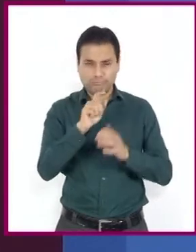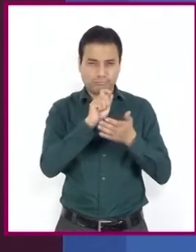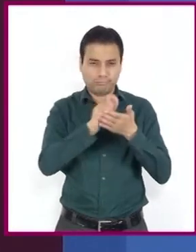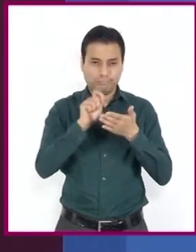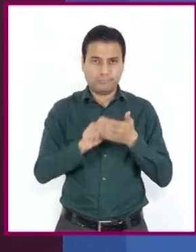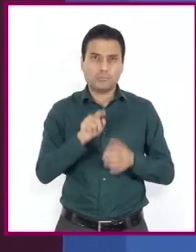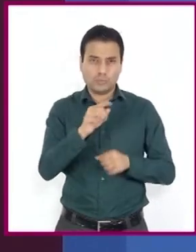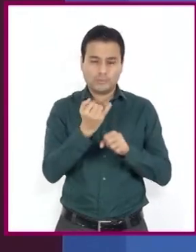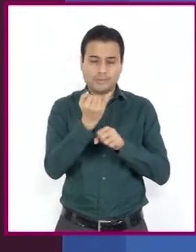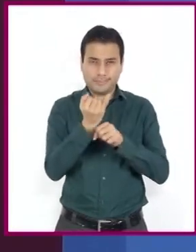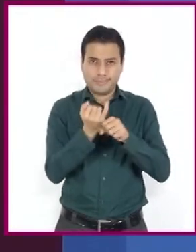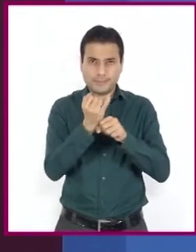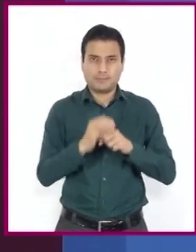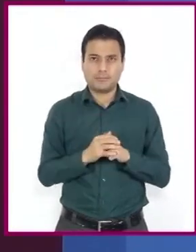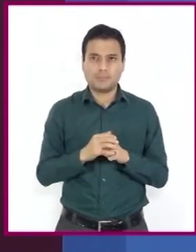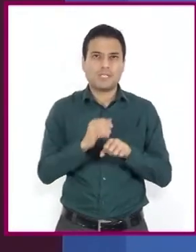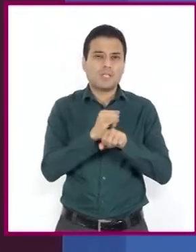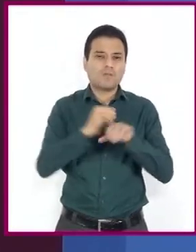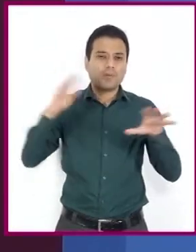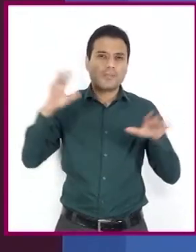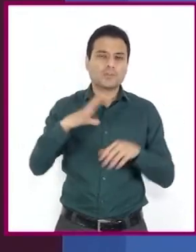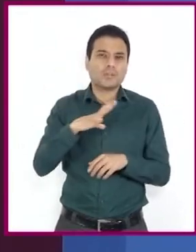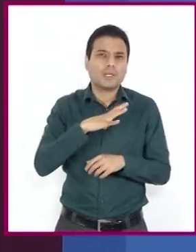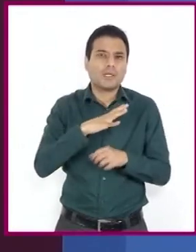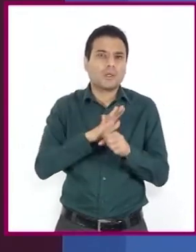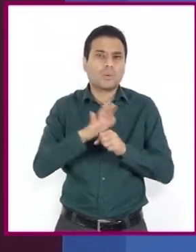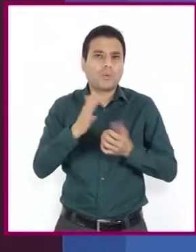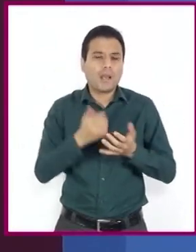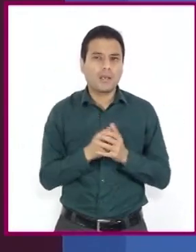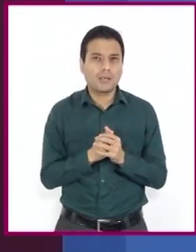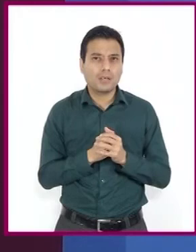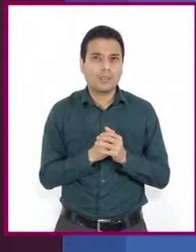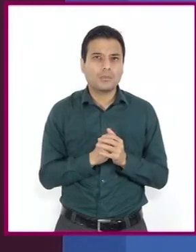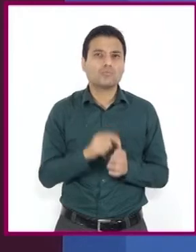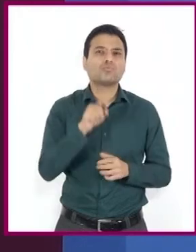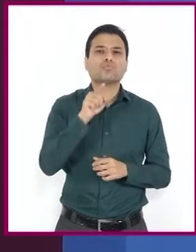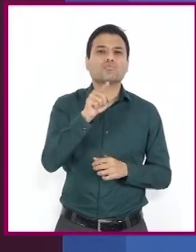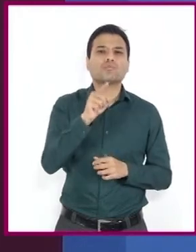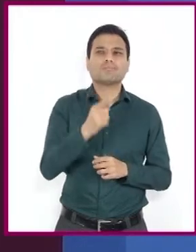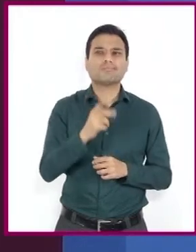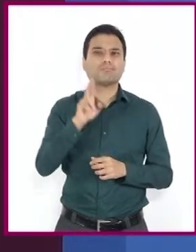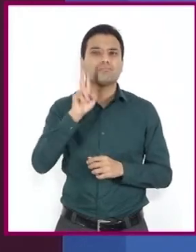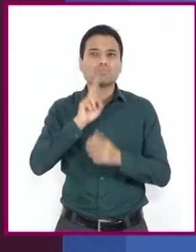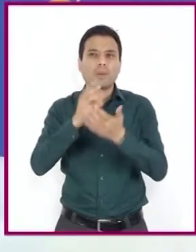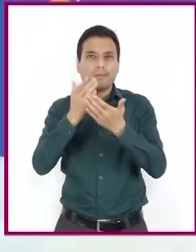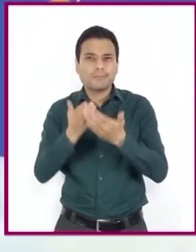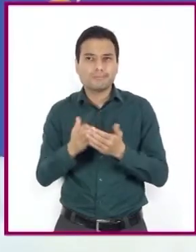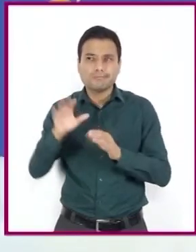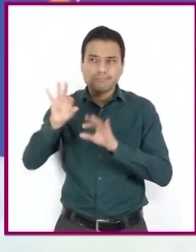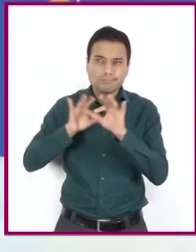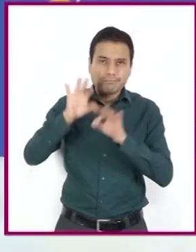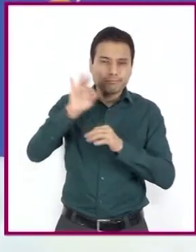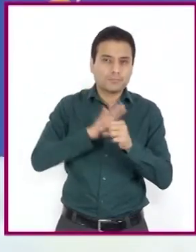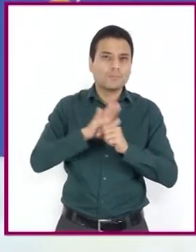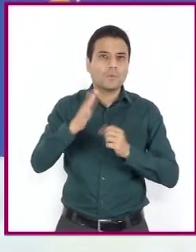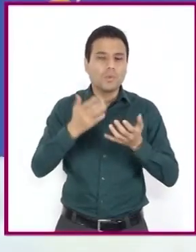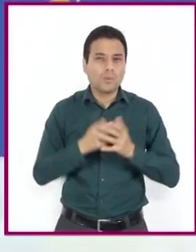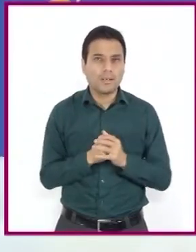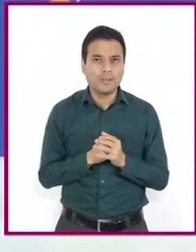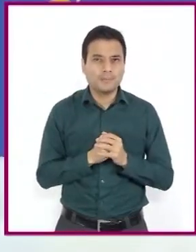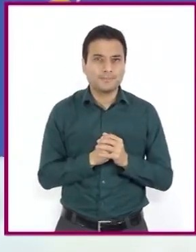dicho del tema? ¿Qué información podrían retomar para respaldar su postura? Pueden